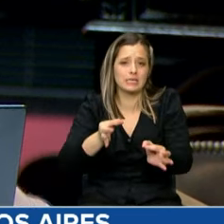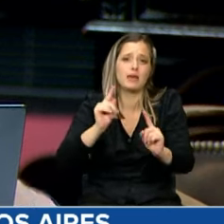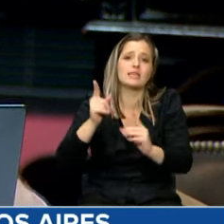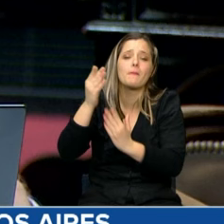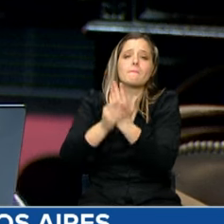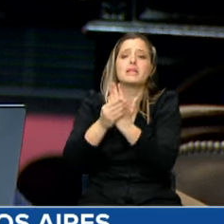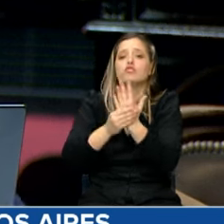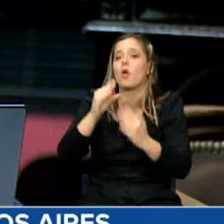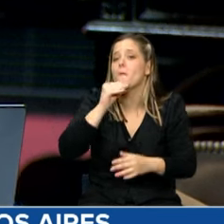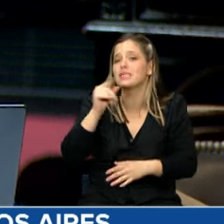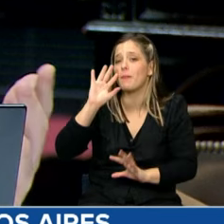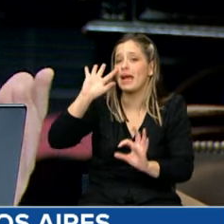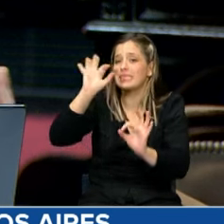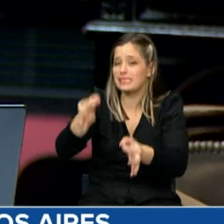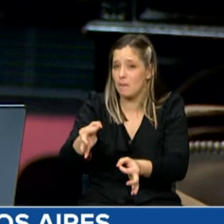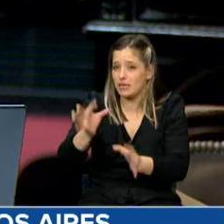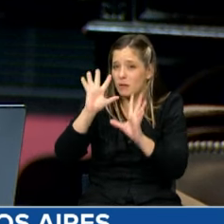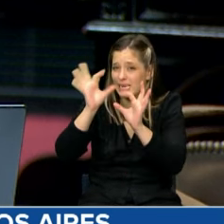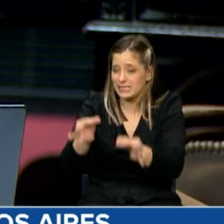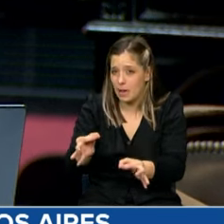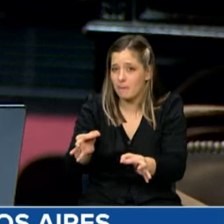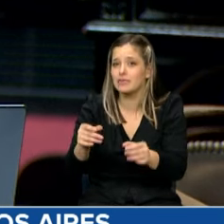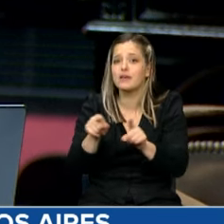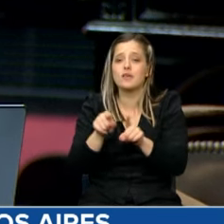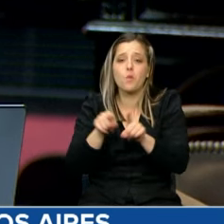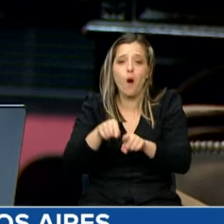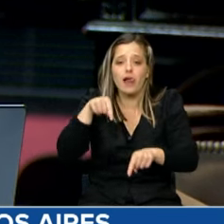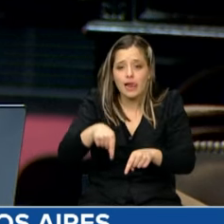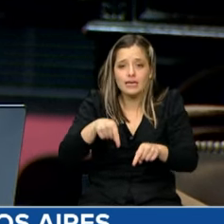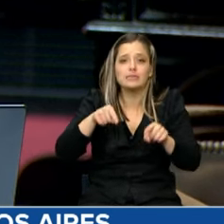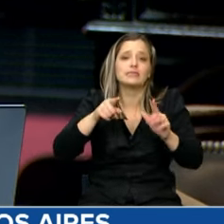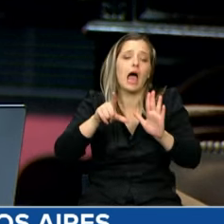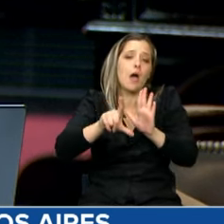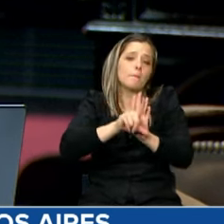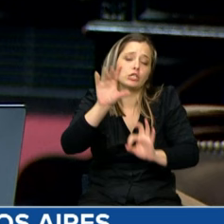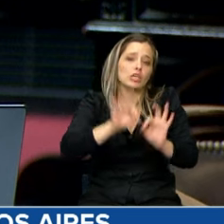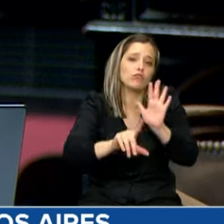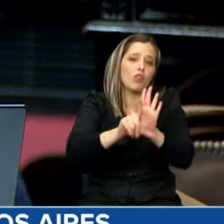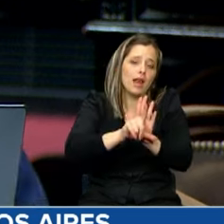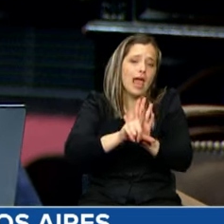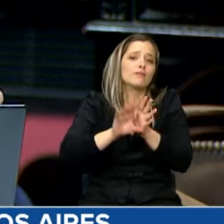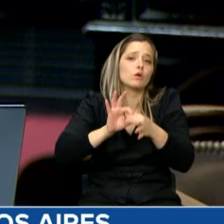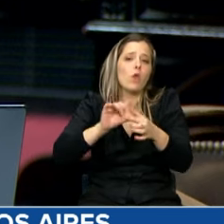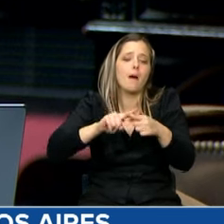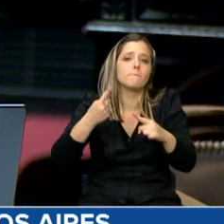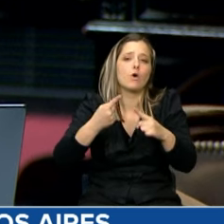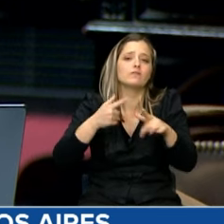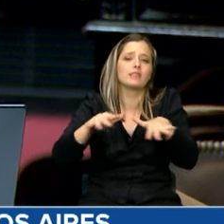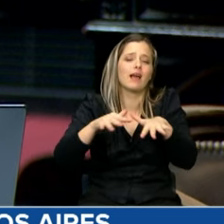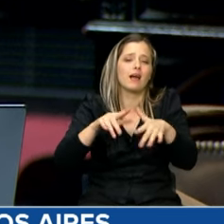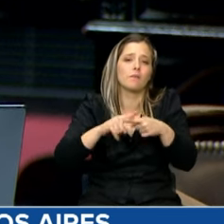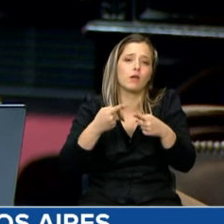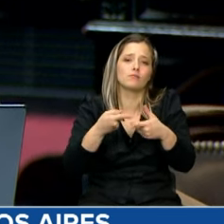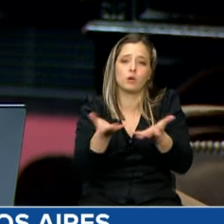maa ministro esto no tiene nada que ver con una política de estado tiene que ver con la posibilidad de un proyecto que